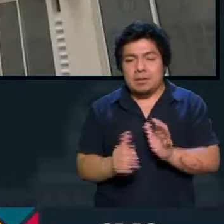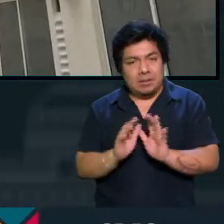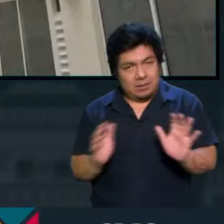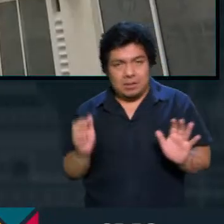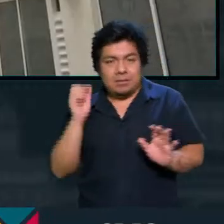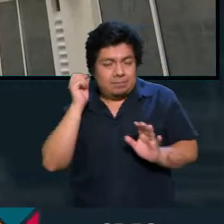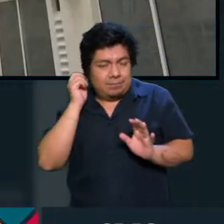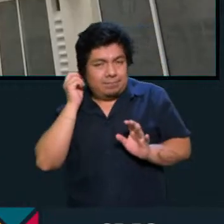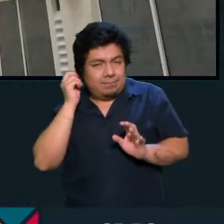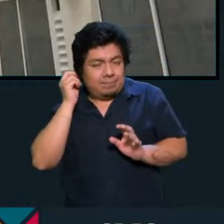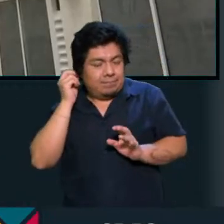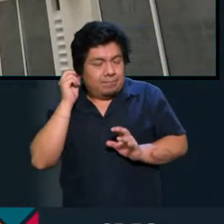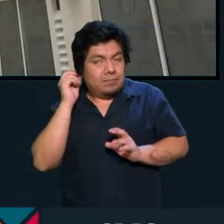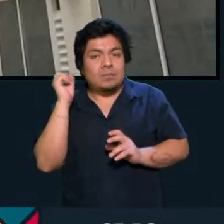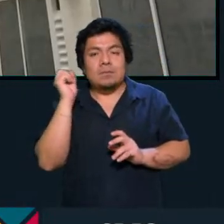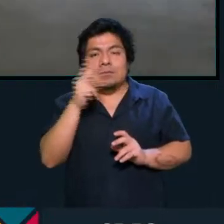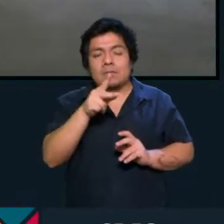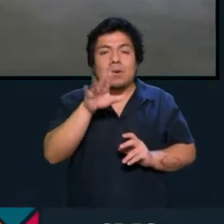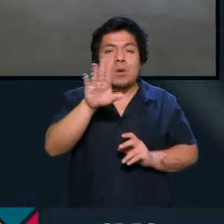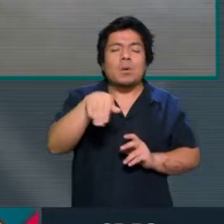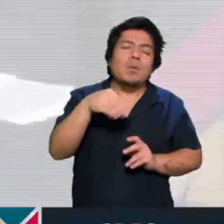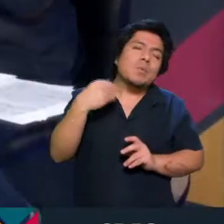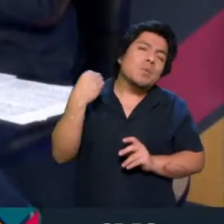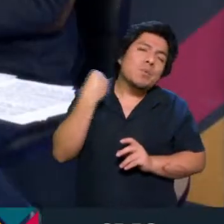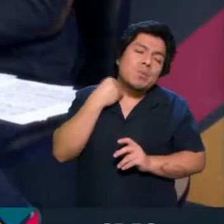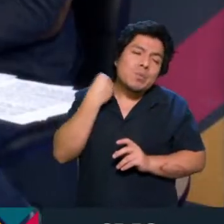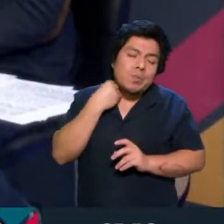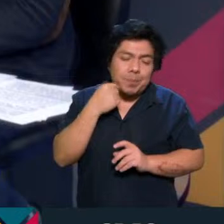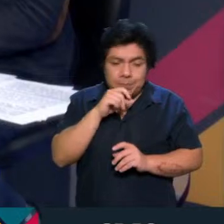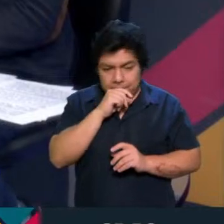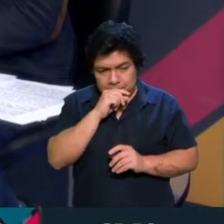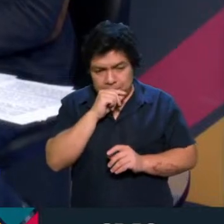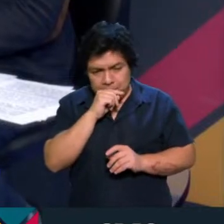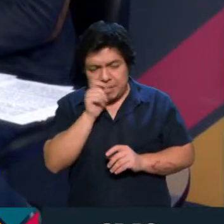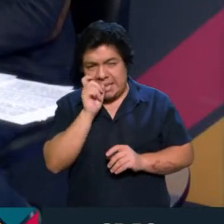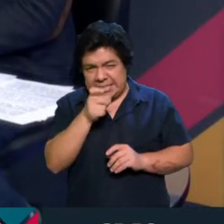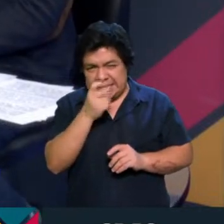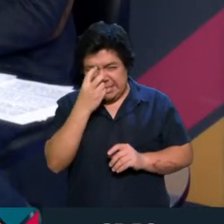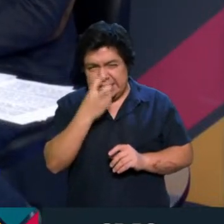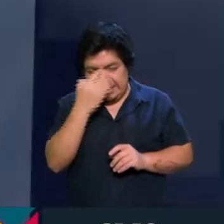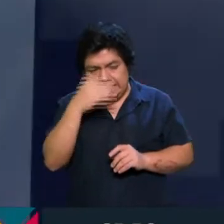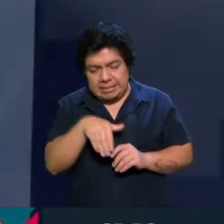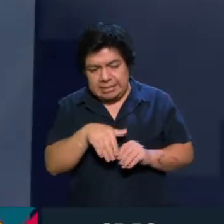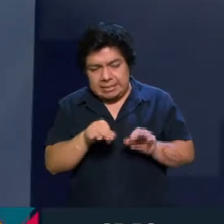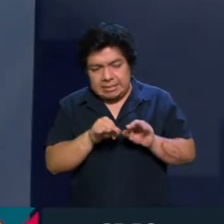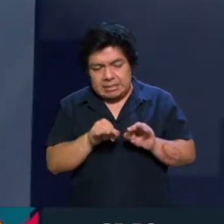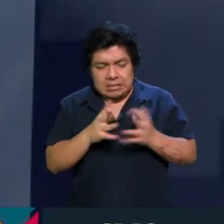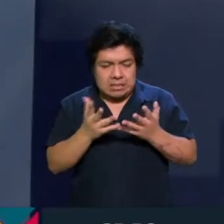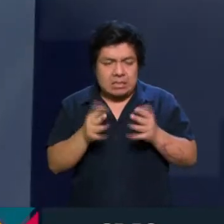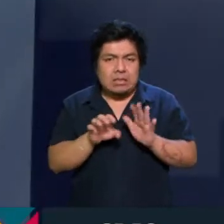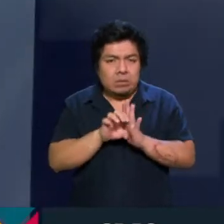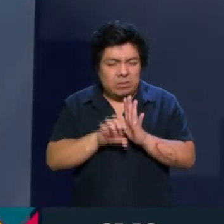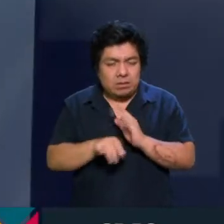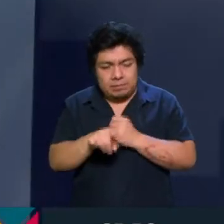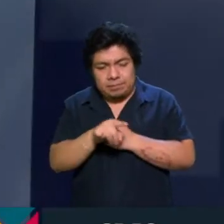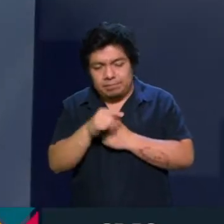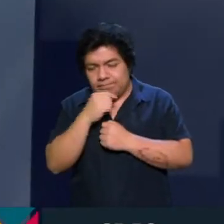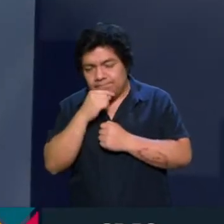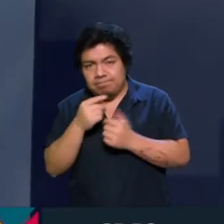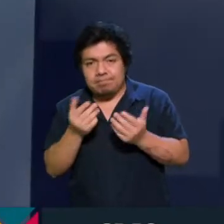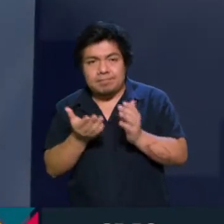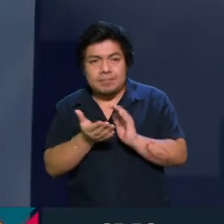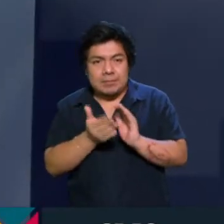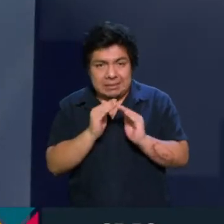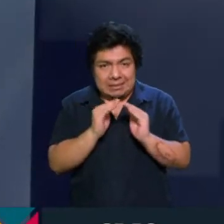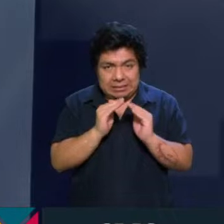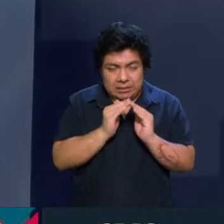ese pago de tu salario. Ahora, abogado, me gustaría utilizar este ejemplo justamente para que quede claro de que la